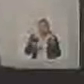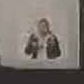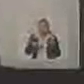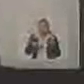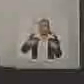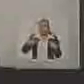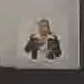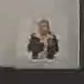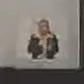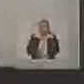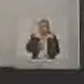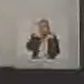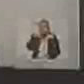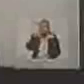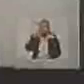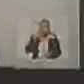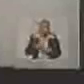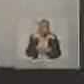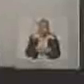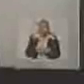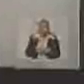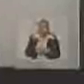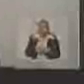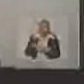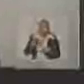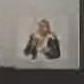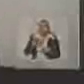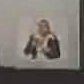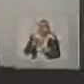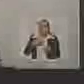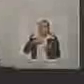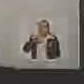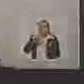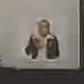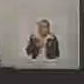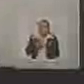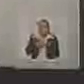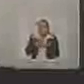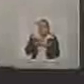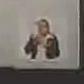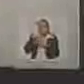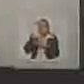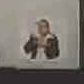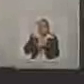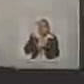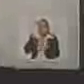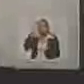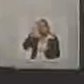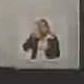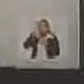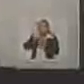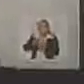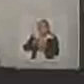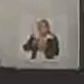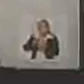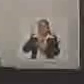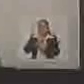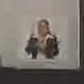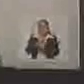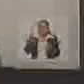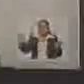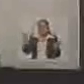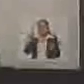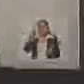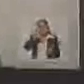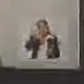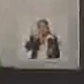cuarenses, por cualquier estadio de vida, contarán con una cartilla de salud que les permitirá acceder a servicios médicos de 0